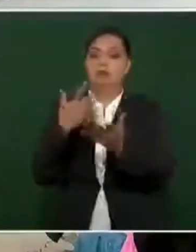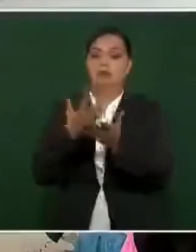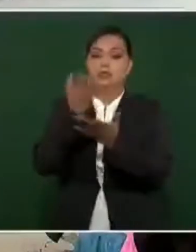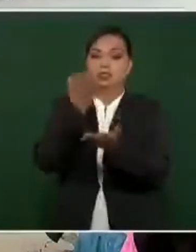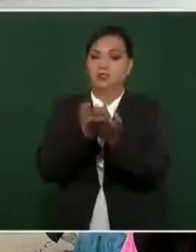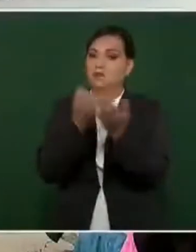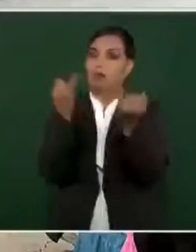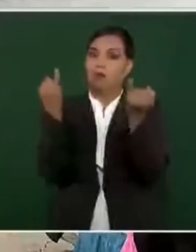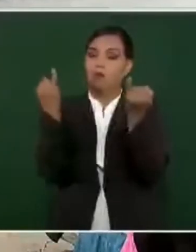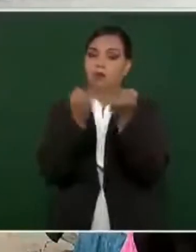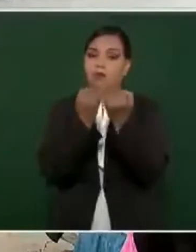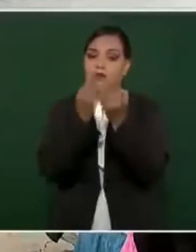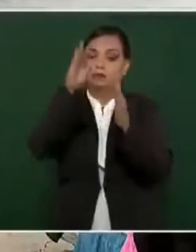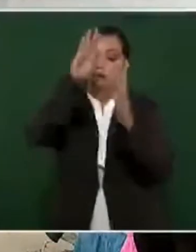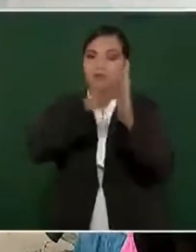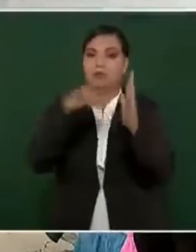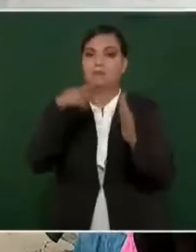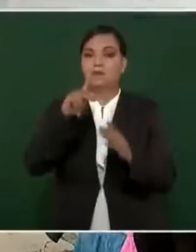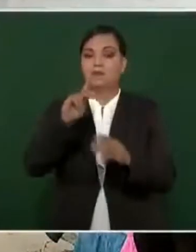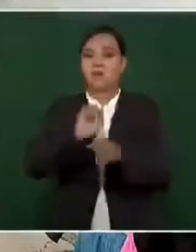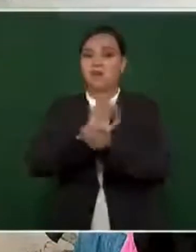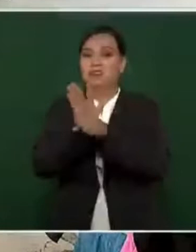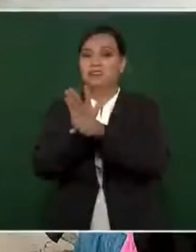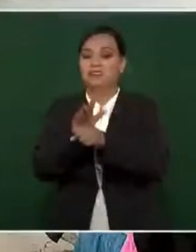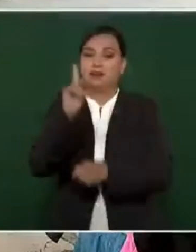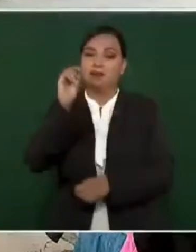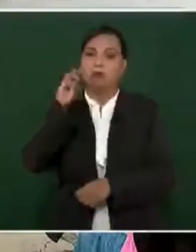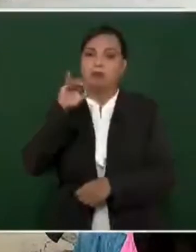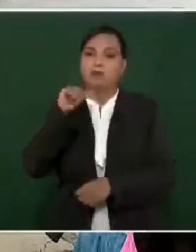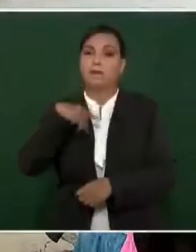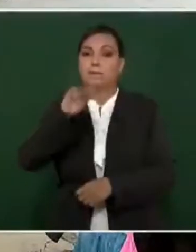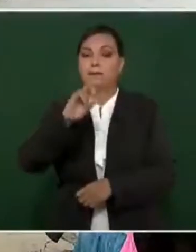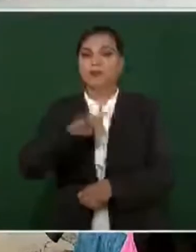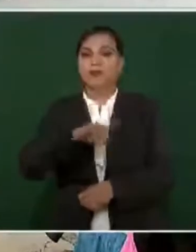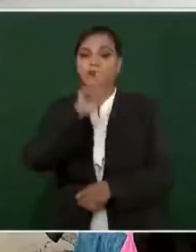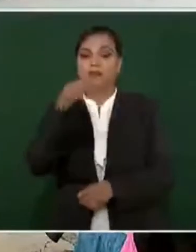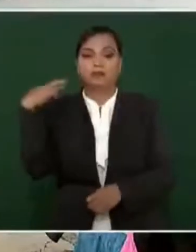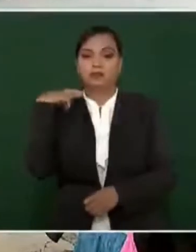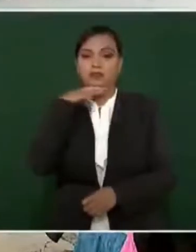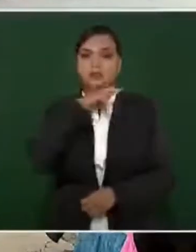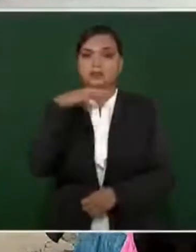de inmediato, la respuesta